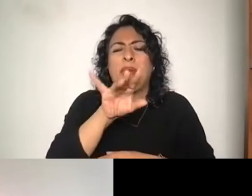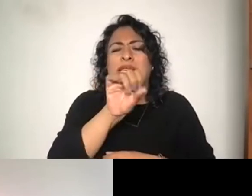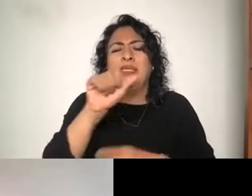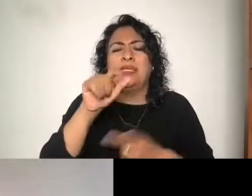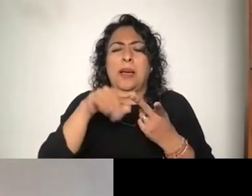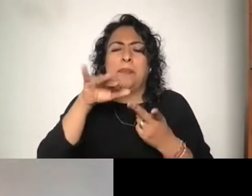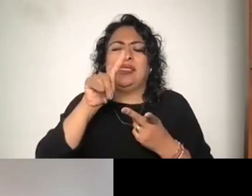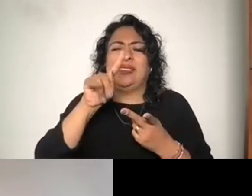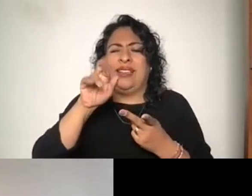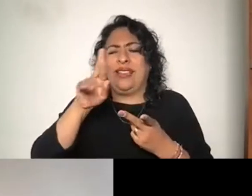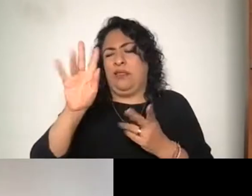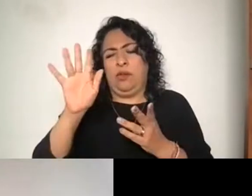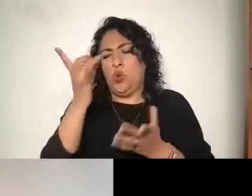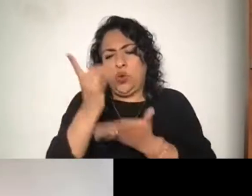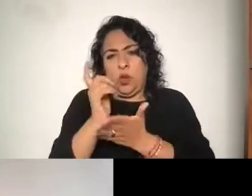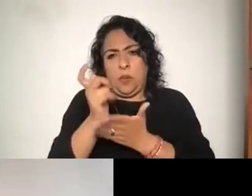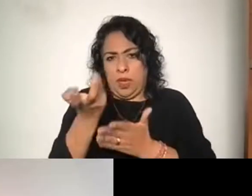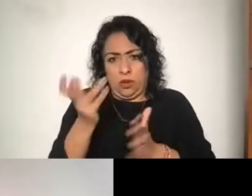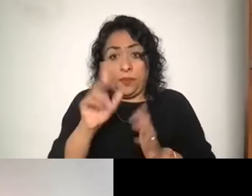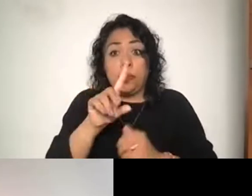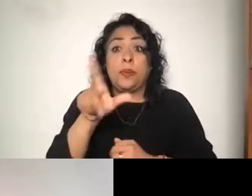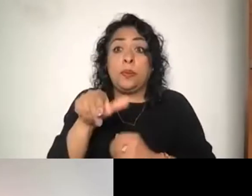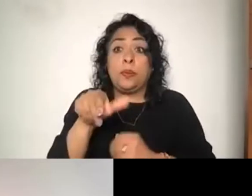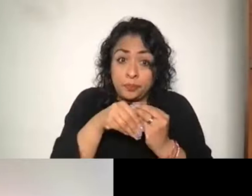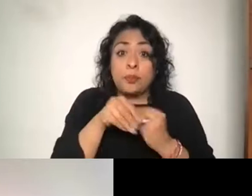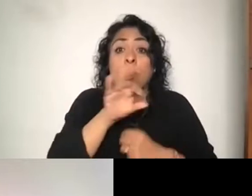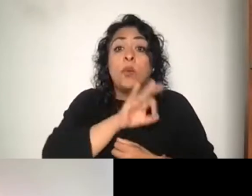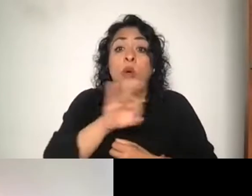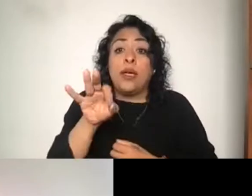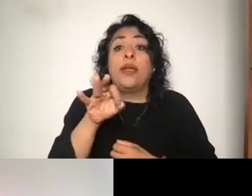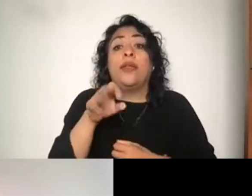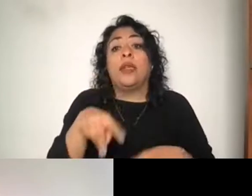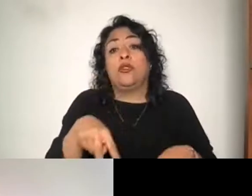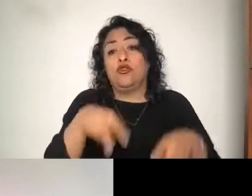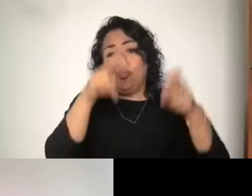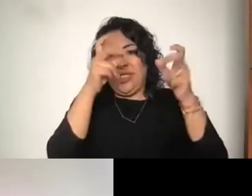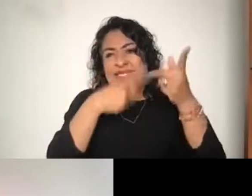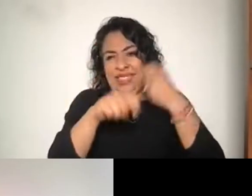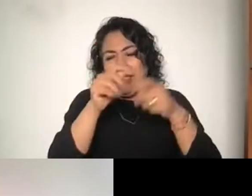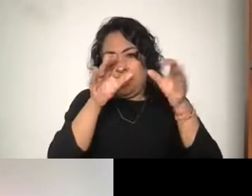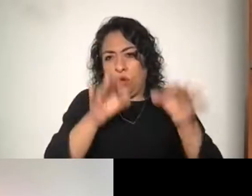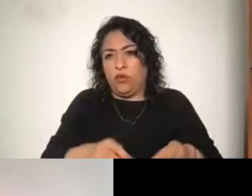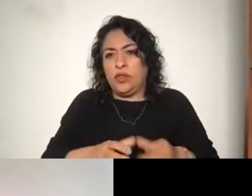Y adicionalmente, pues podrán subir a esta tienda oficial